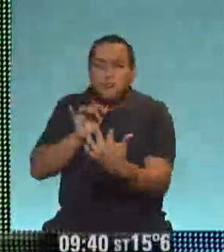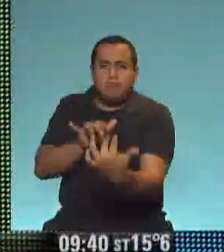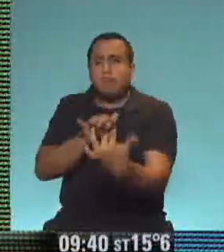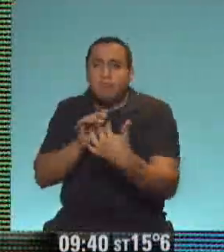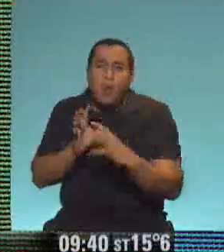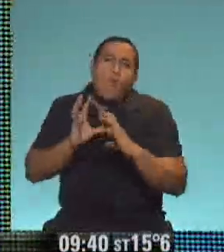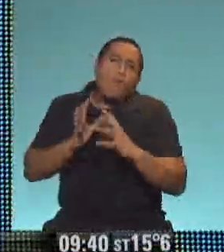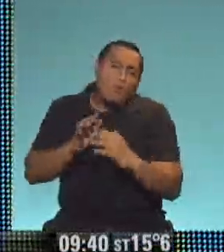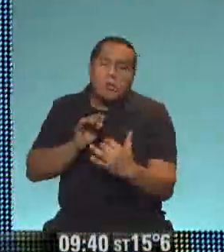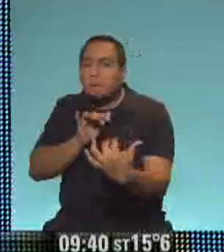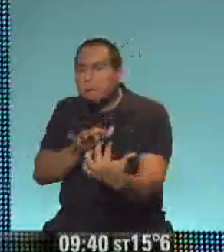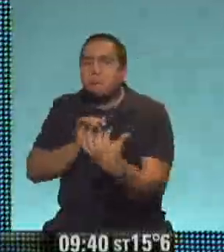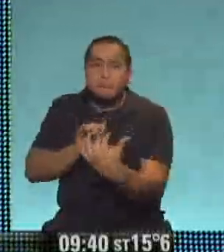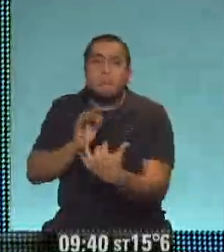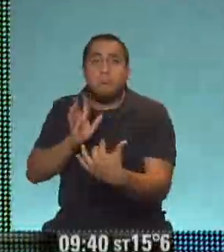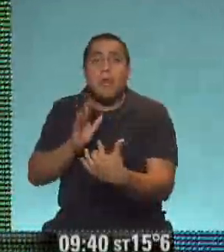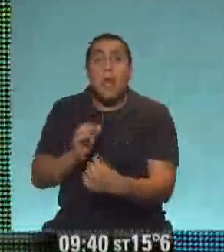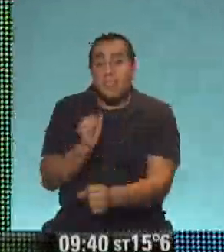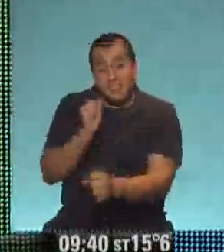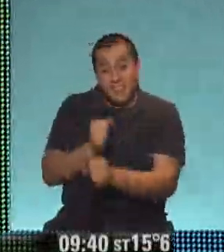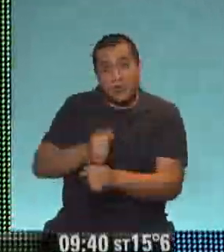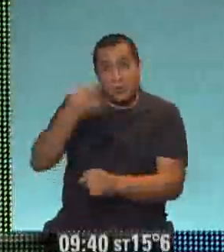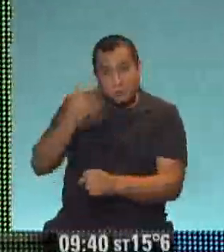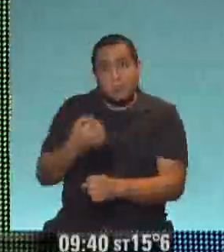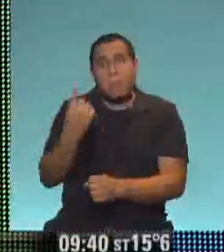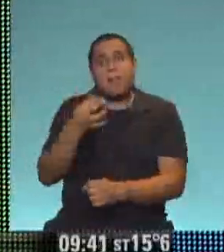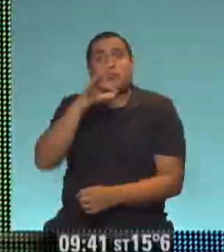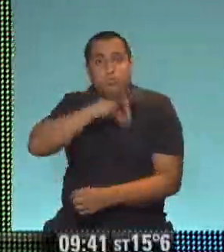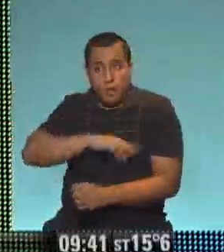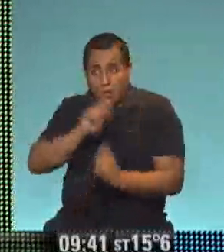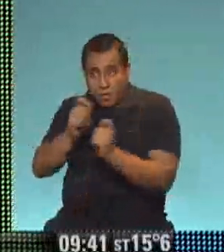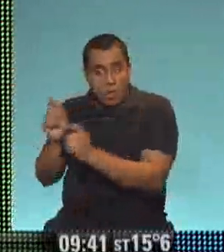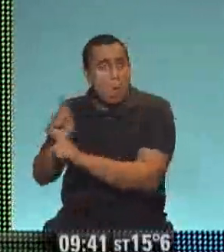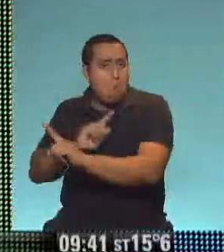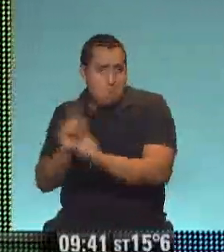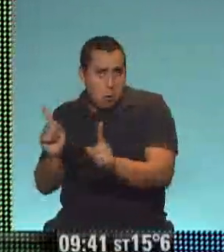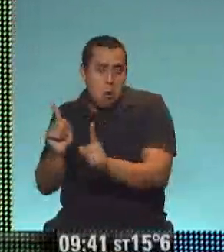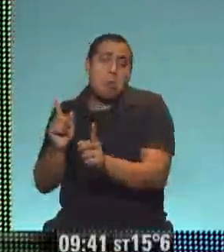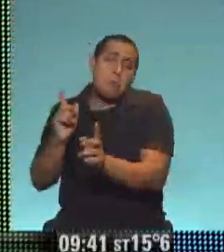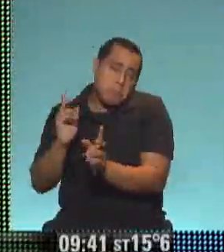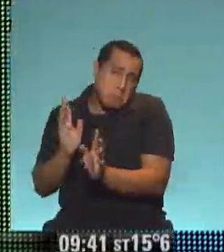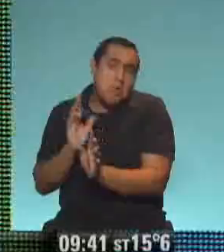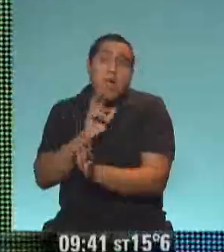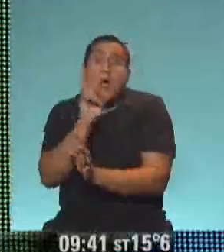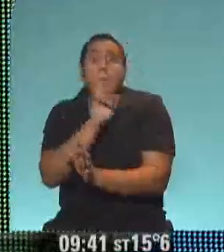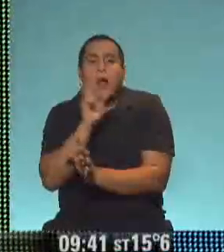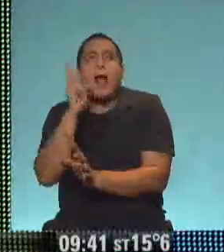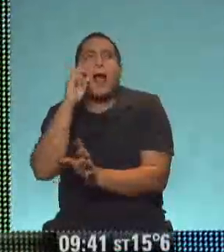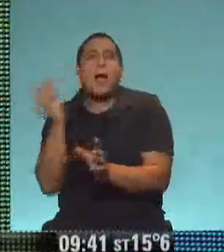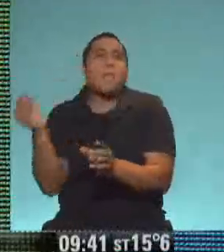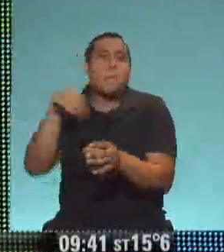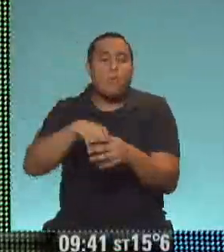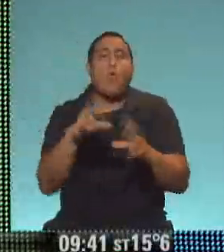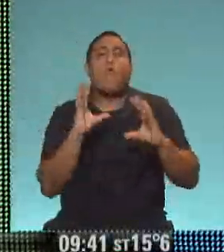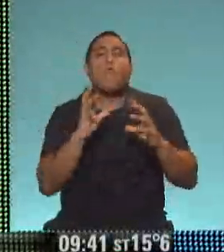a jugar y demás, pero no era un trabajo remunerado, no era considerado un trabajo. Entonces, esto de que las mujeres se incorporen a las ligas